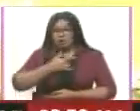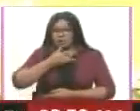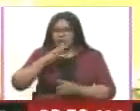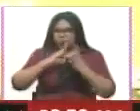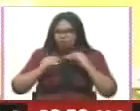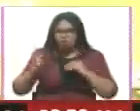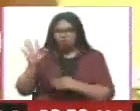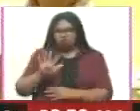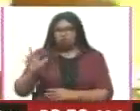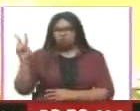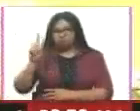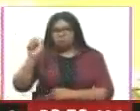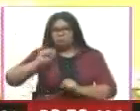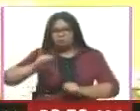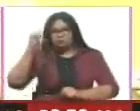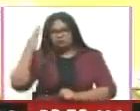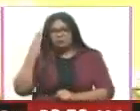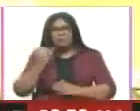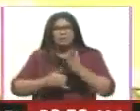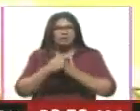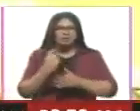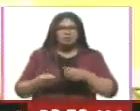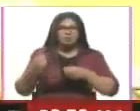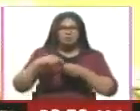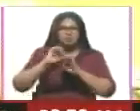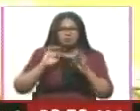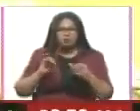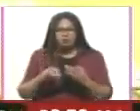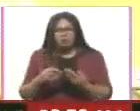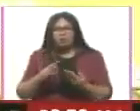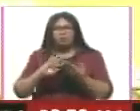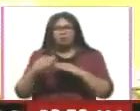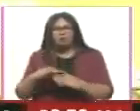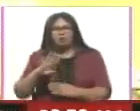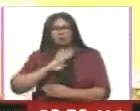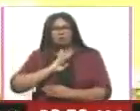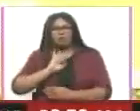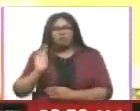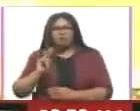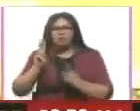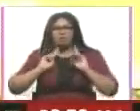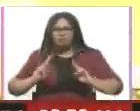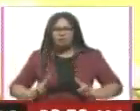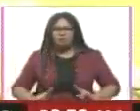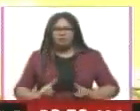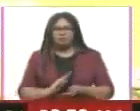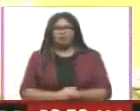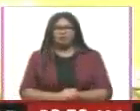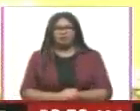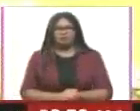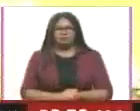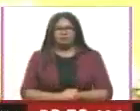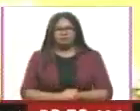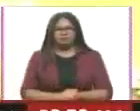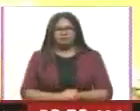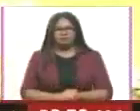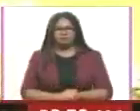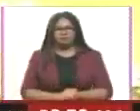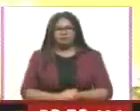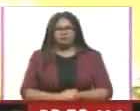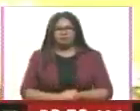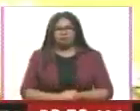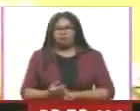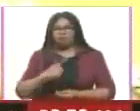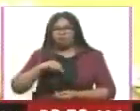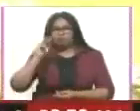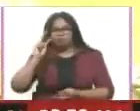está inscrito por UNESCO en la lista de patrimonio de la humanidad y estaba en un deterioro muy, muy grande. Entonces, nosotros ya